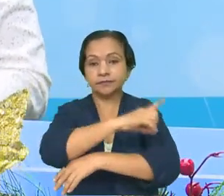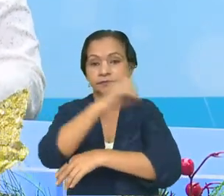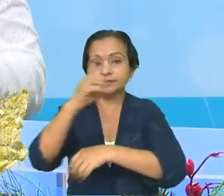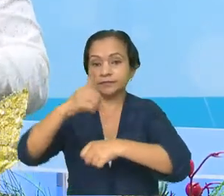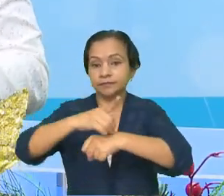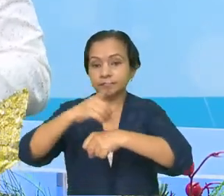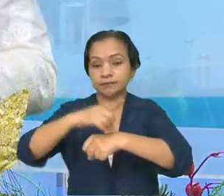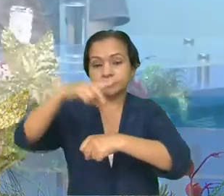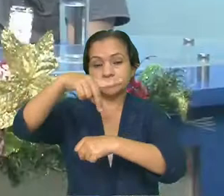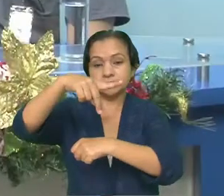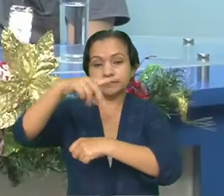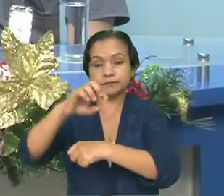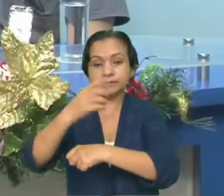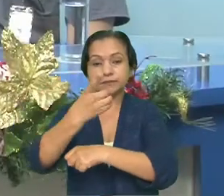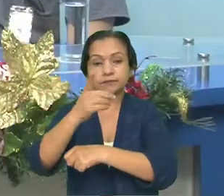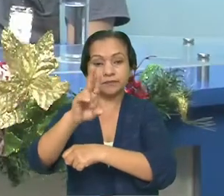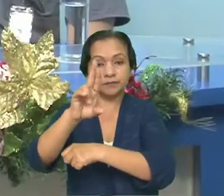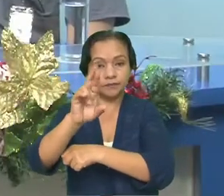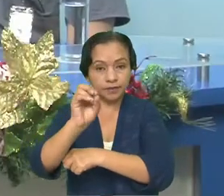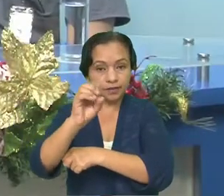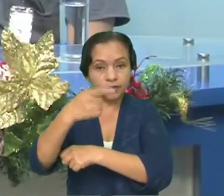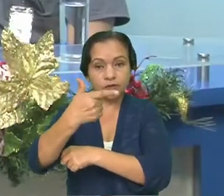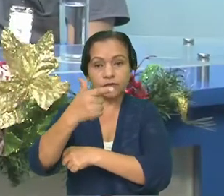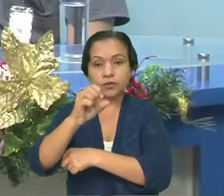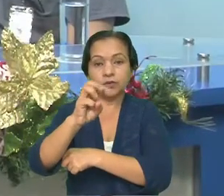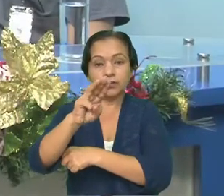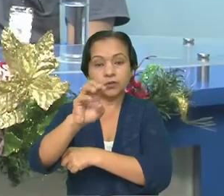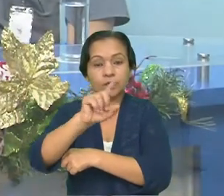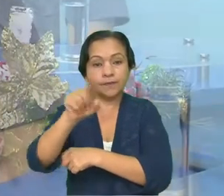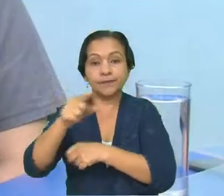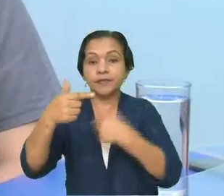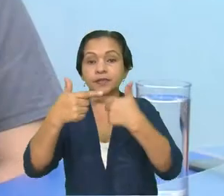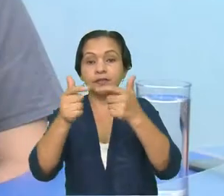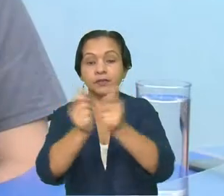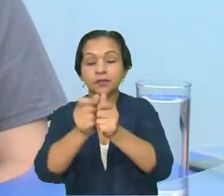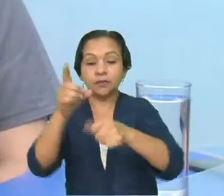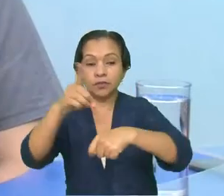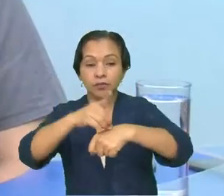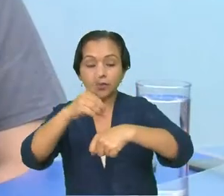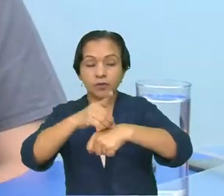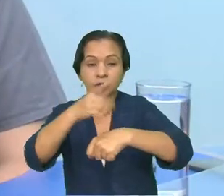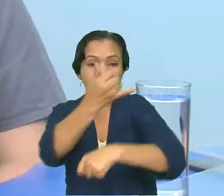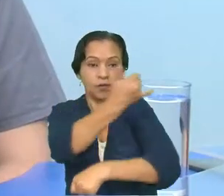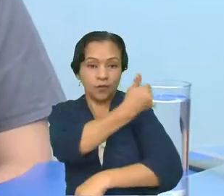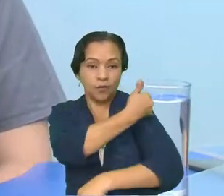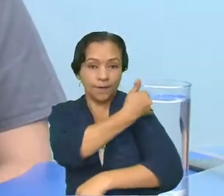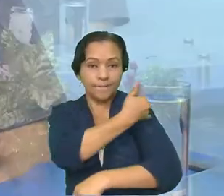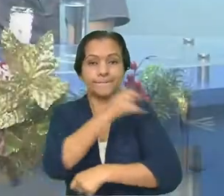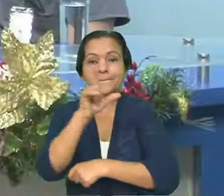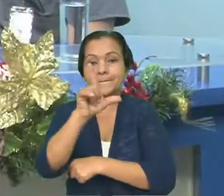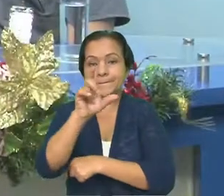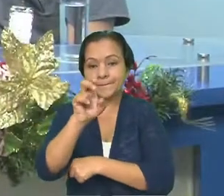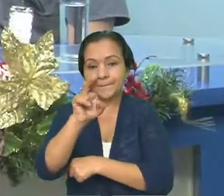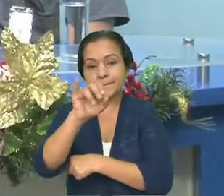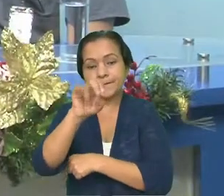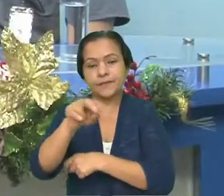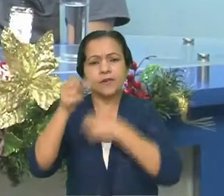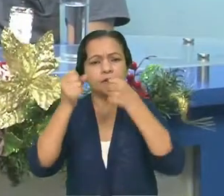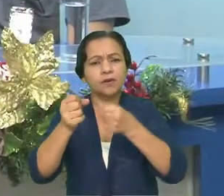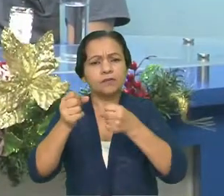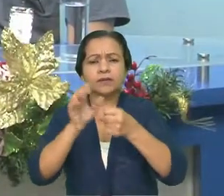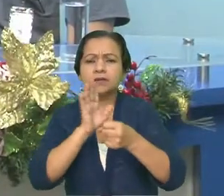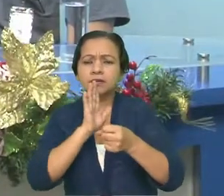al doctor Pedro Gómez, quien es parte del equipo médico del Hospital Lenín Fonseca. Con él vamos a estar hablando de